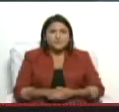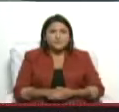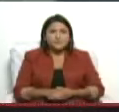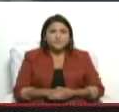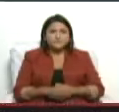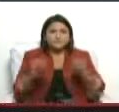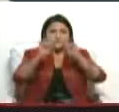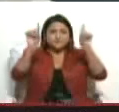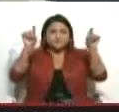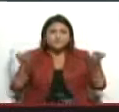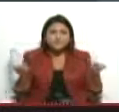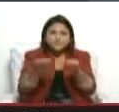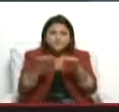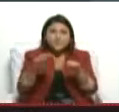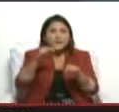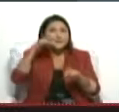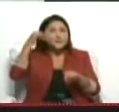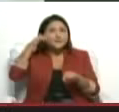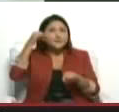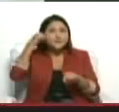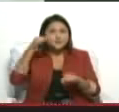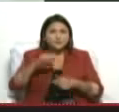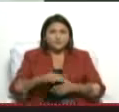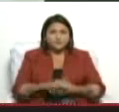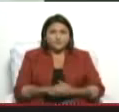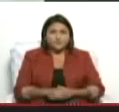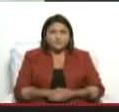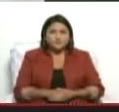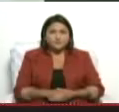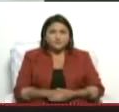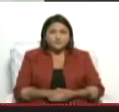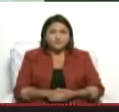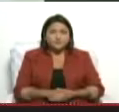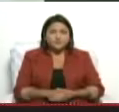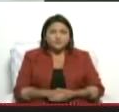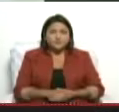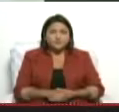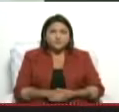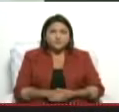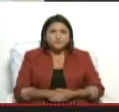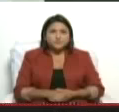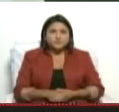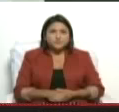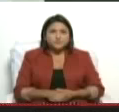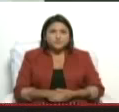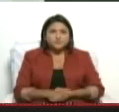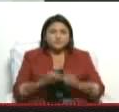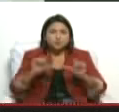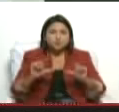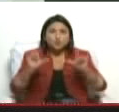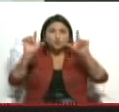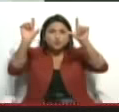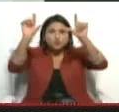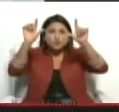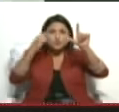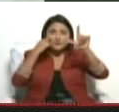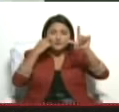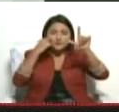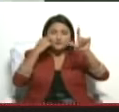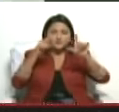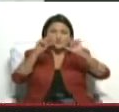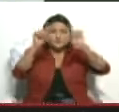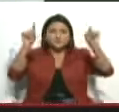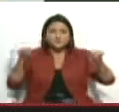en amarillo por favor en la página 3 unos datos si puede subir por favor en